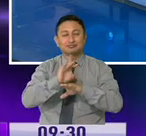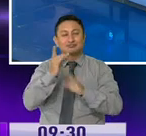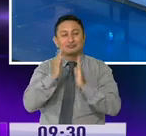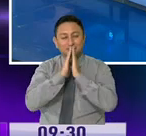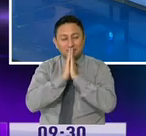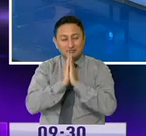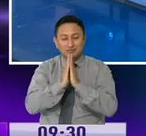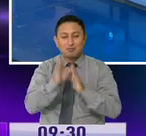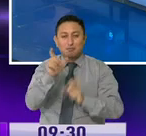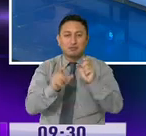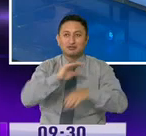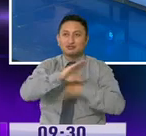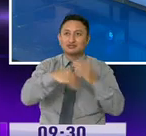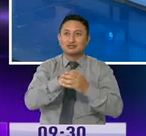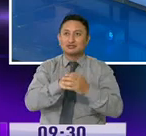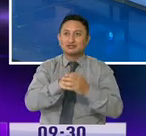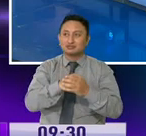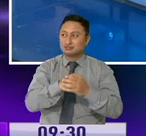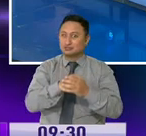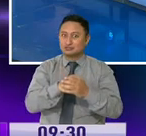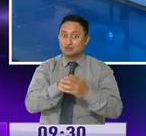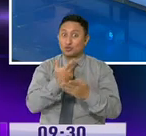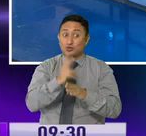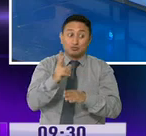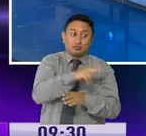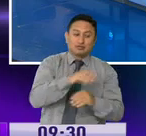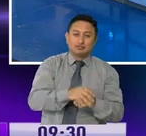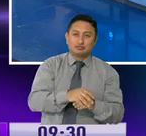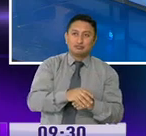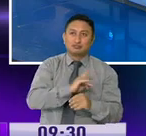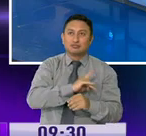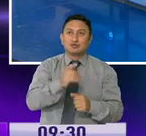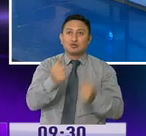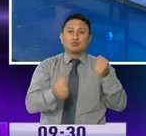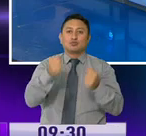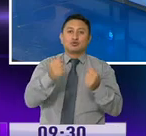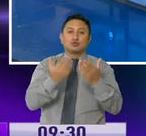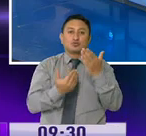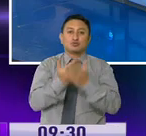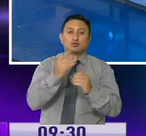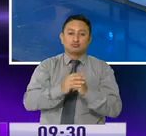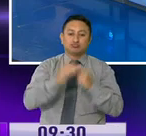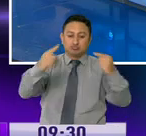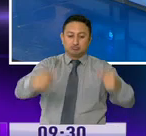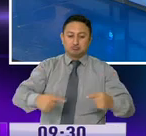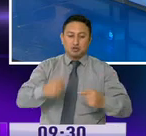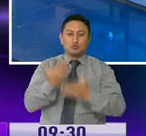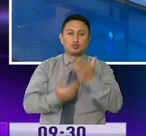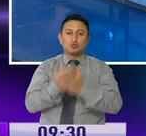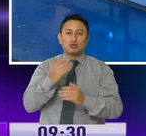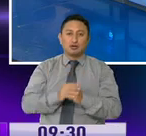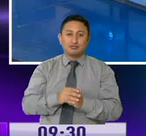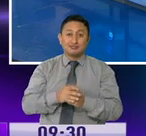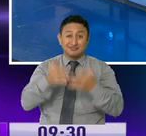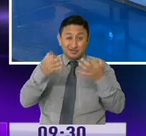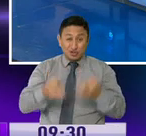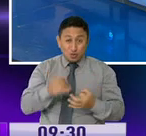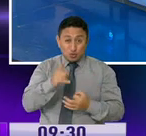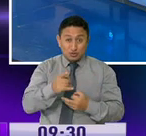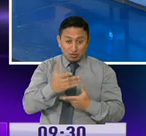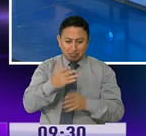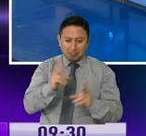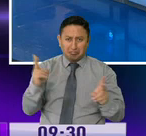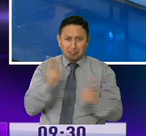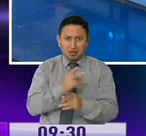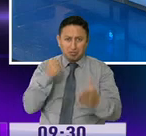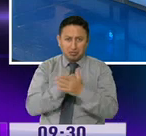cariñosa a toda la gente, ¿no? Cuidado, mi cariño. Un vehículo grande, un vehículo moderno, unas llantas nuevas no van a garantizar